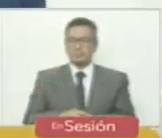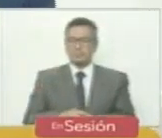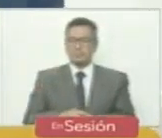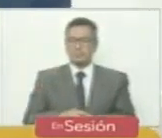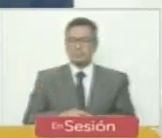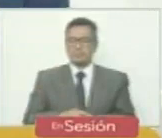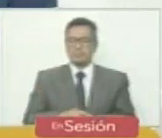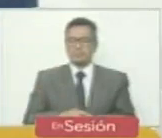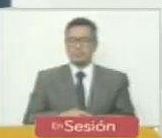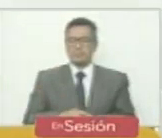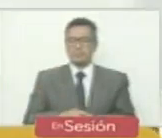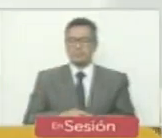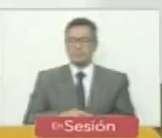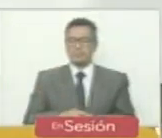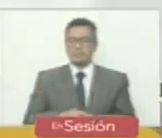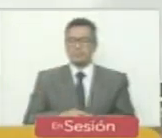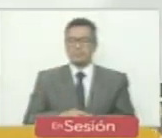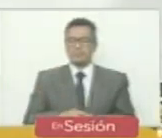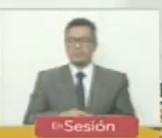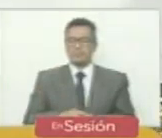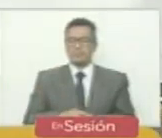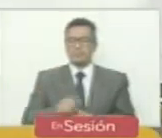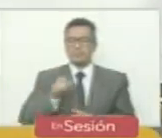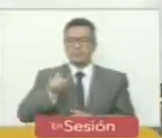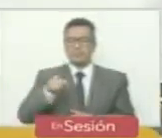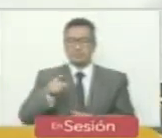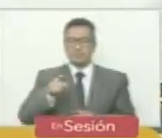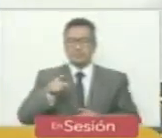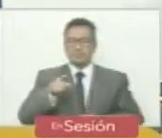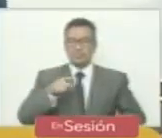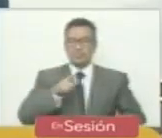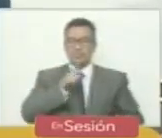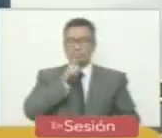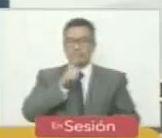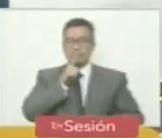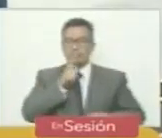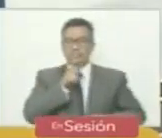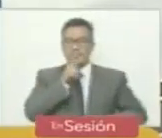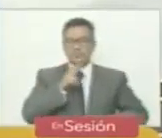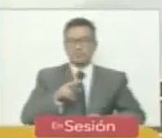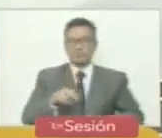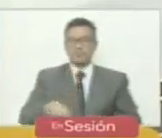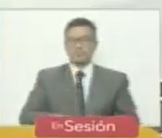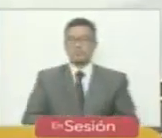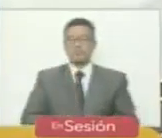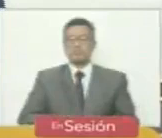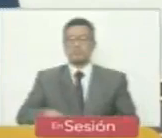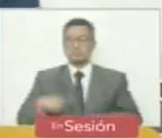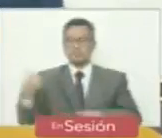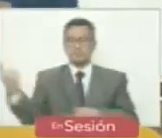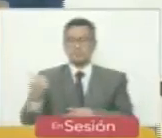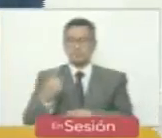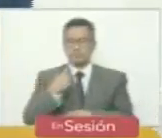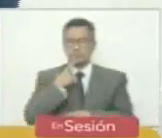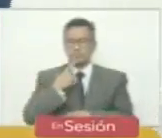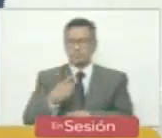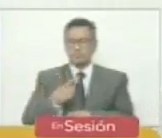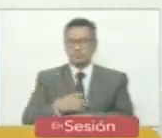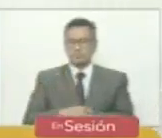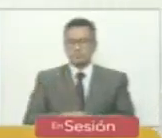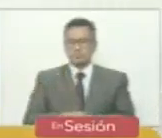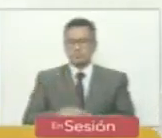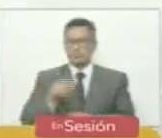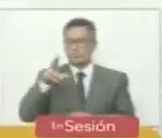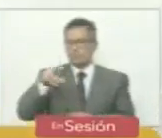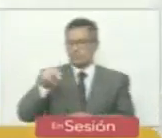Así de asqueroso es ese tema. Que cuando vengan a decir que no,